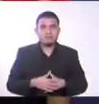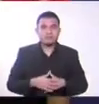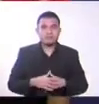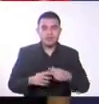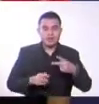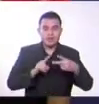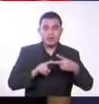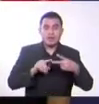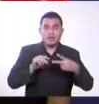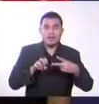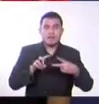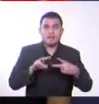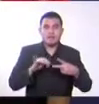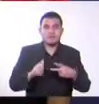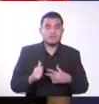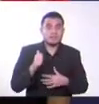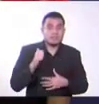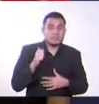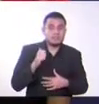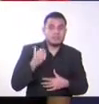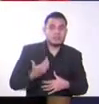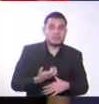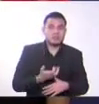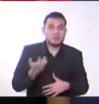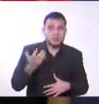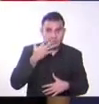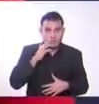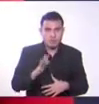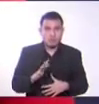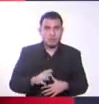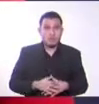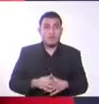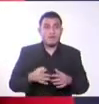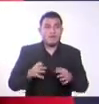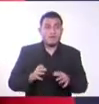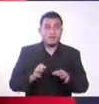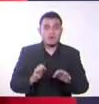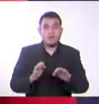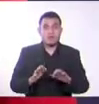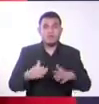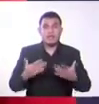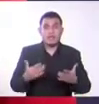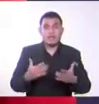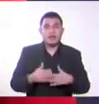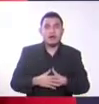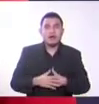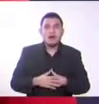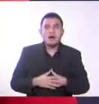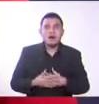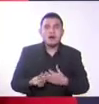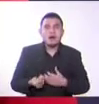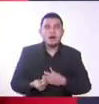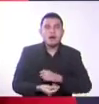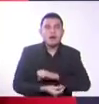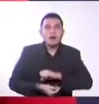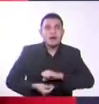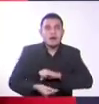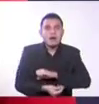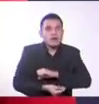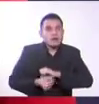evasión fiscal es cuando cometemos alguna forma de fraude y